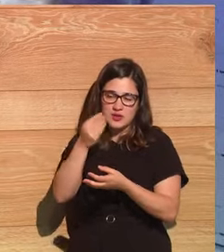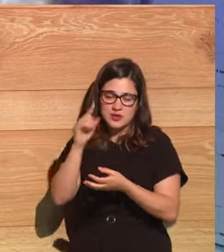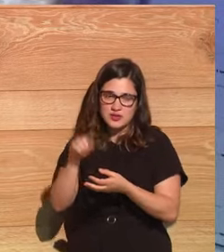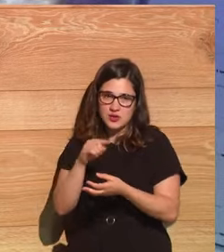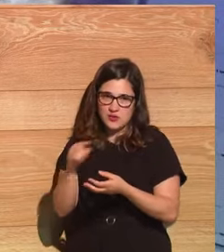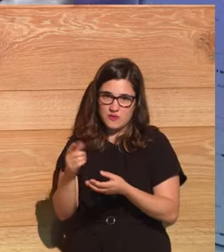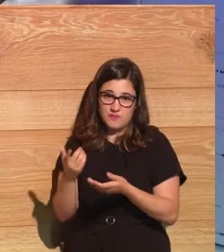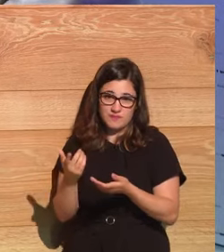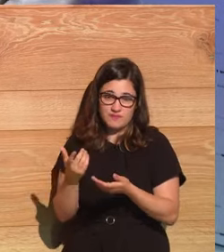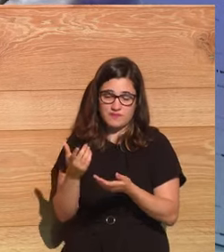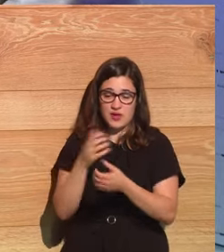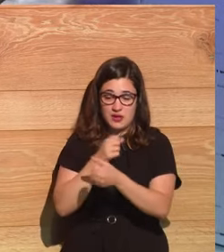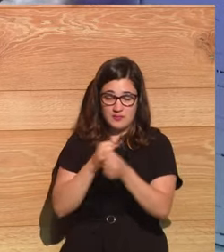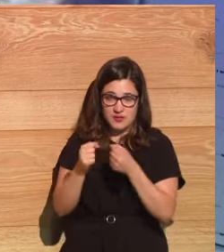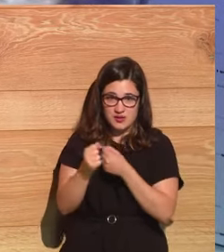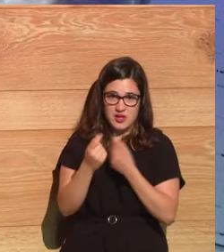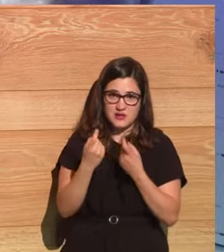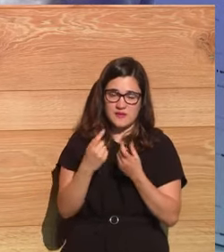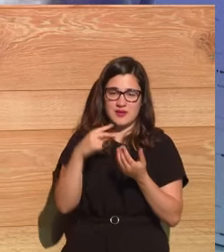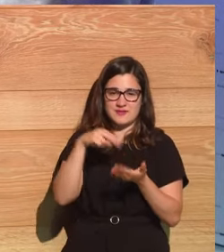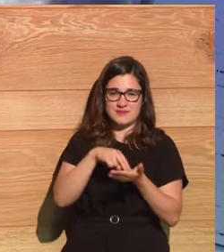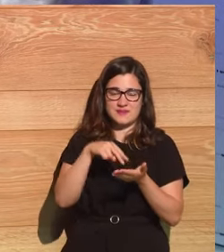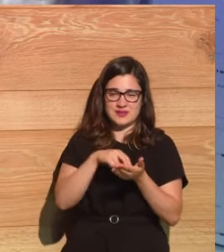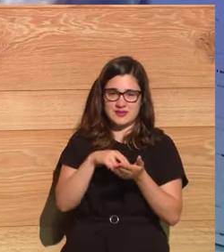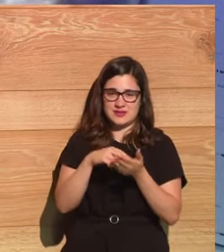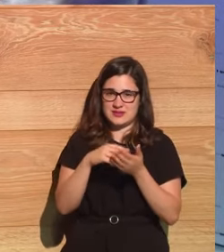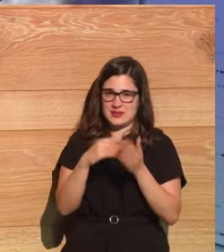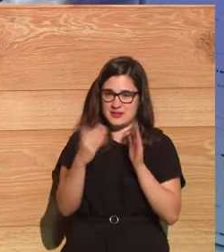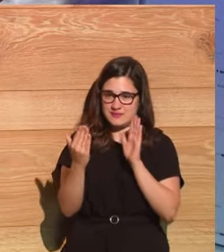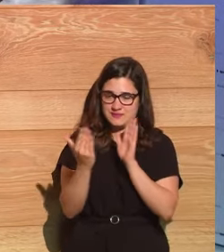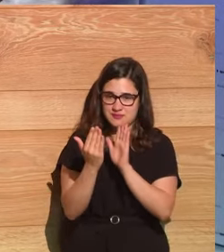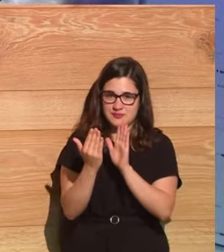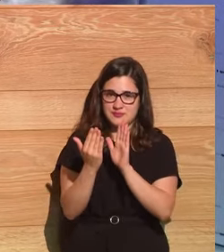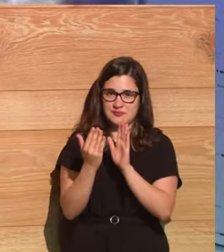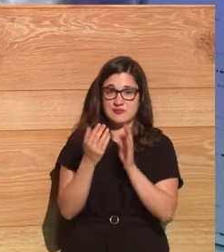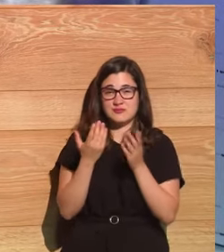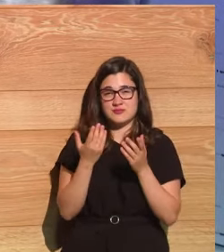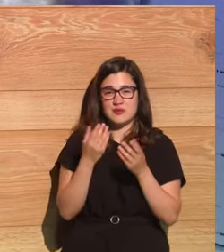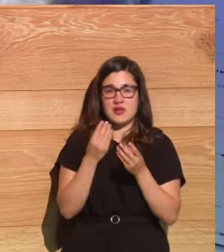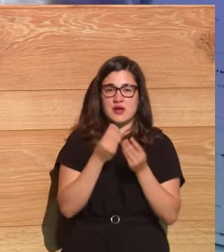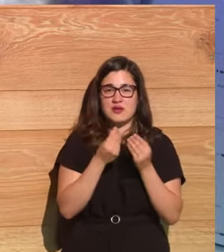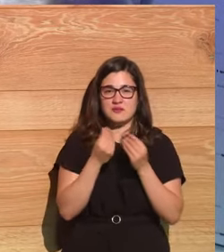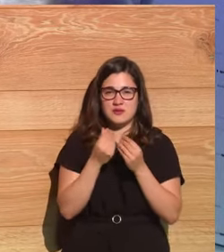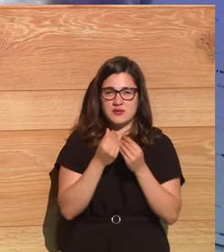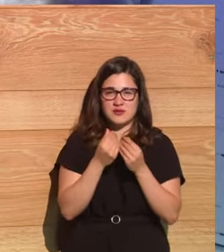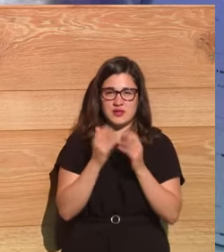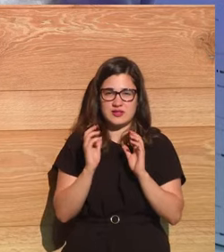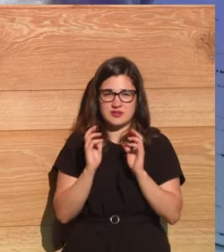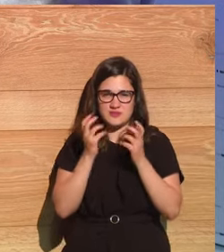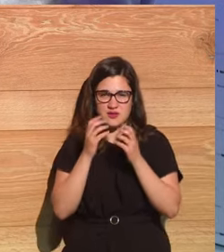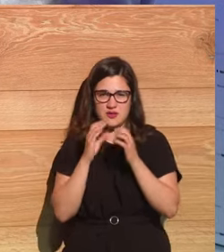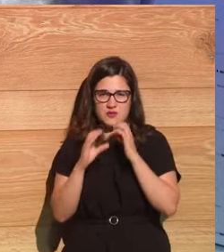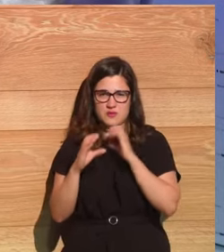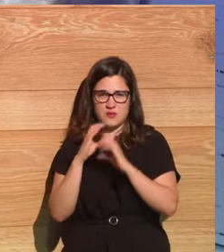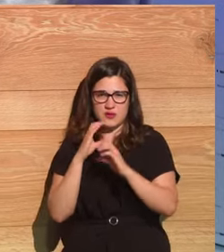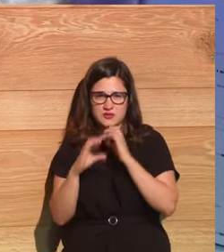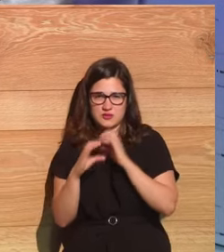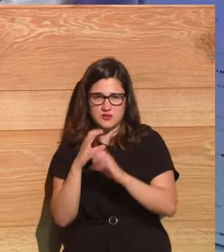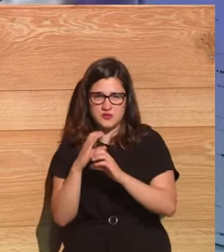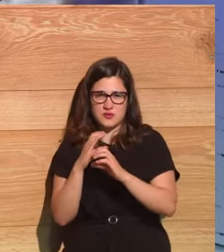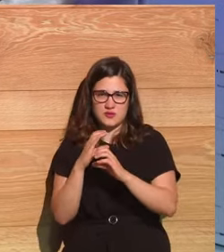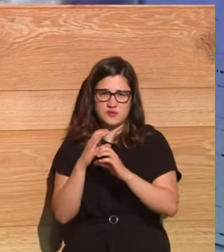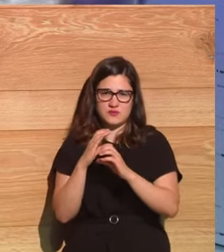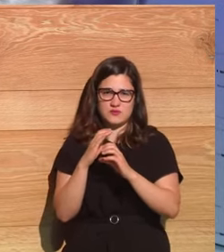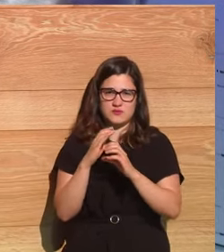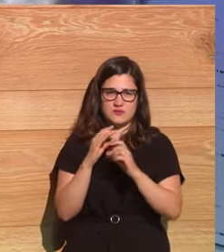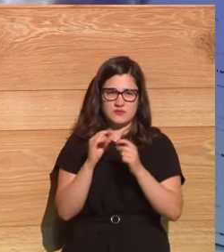realidad, necesitas presencialidad. Y yo creo que muchos de estos ámbitos de agresividad que hubo, ¿no?, de comunicación,